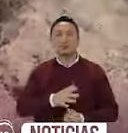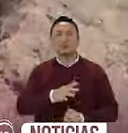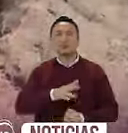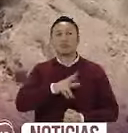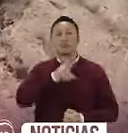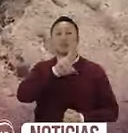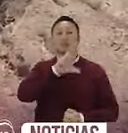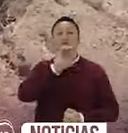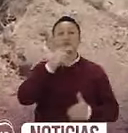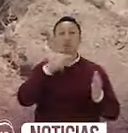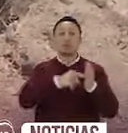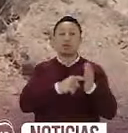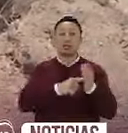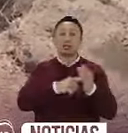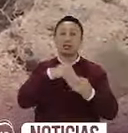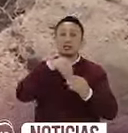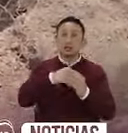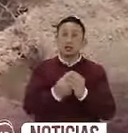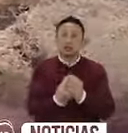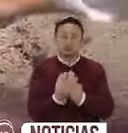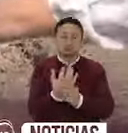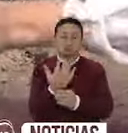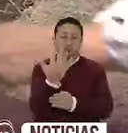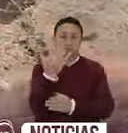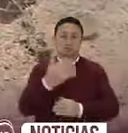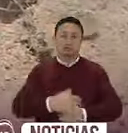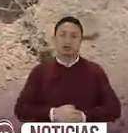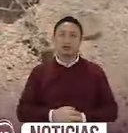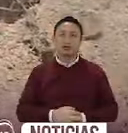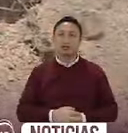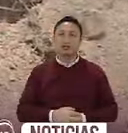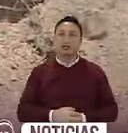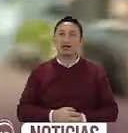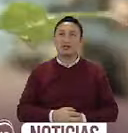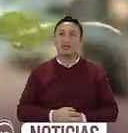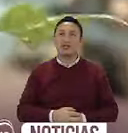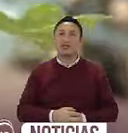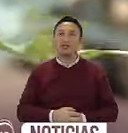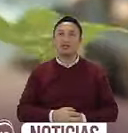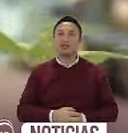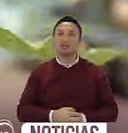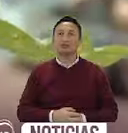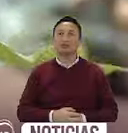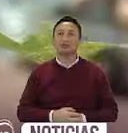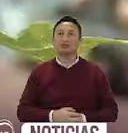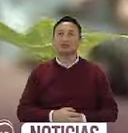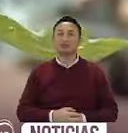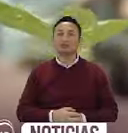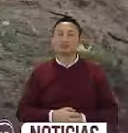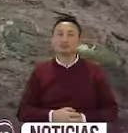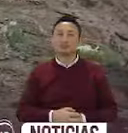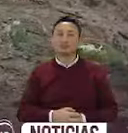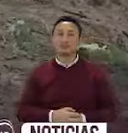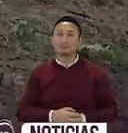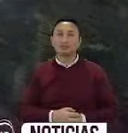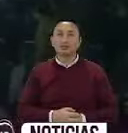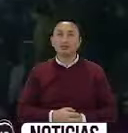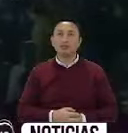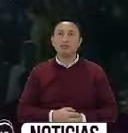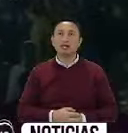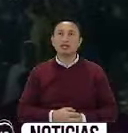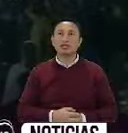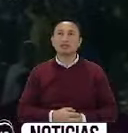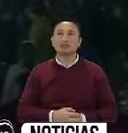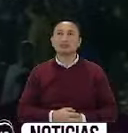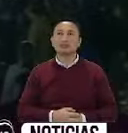de 20.000 plantas para, como ya lo han dicho, reforestar y volverla verde nuevamente a la carita de Dios. Las actividades se